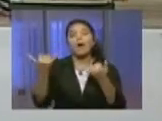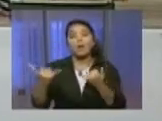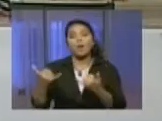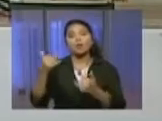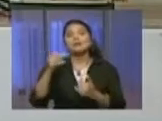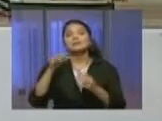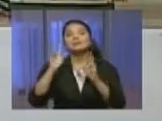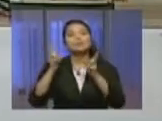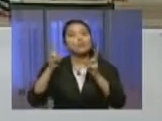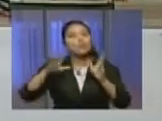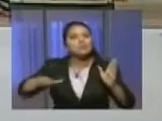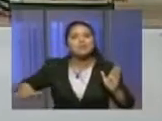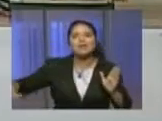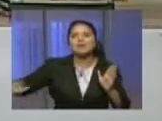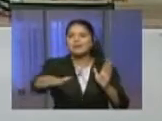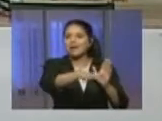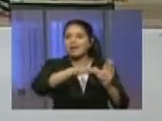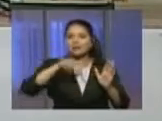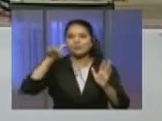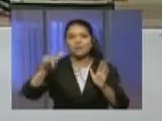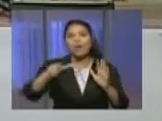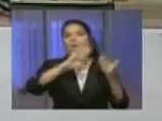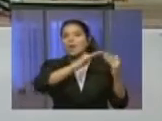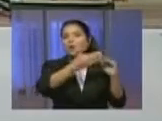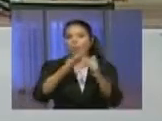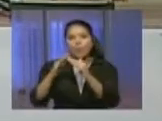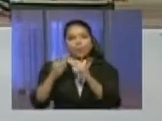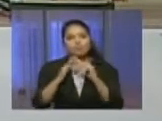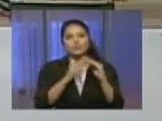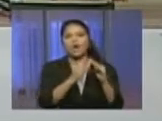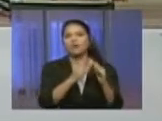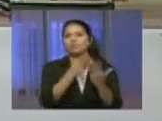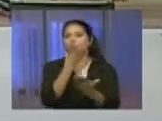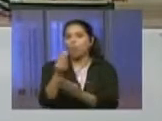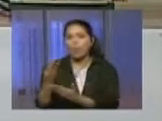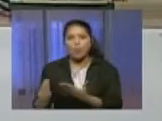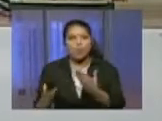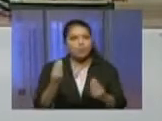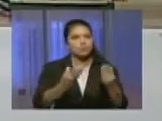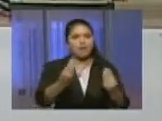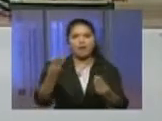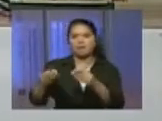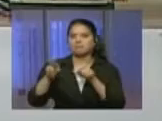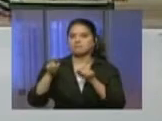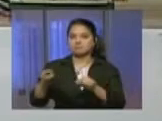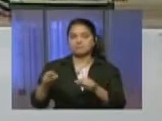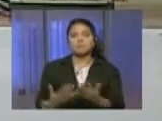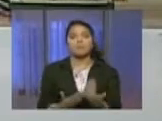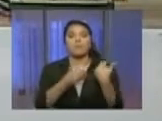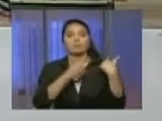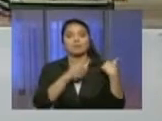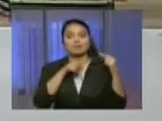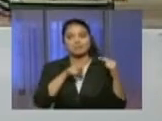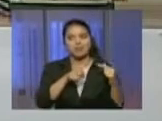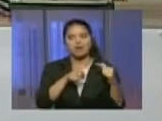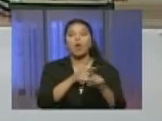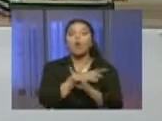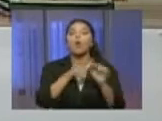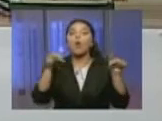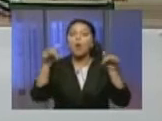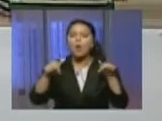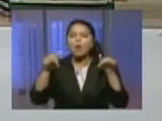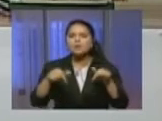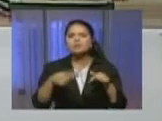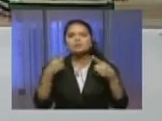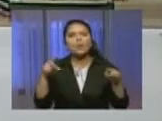lo territorial en lo comunitario en lo comunal Y fíjense ustedes hoy se están